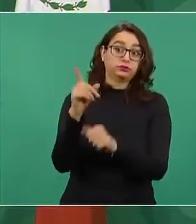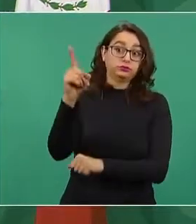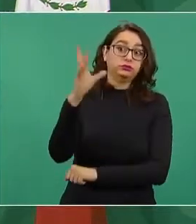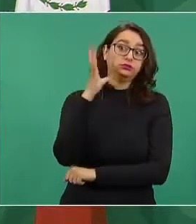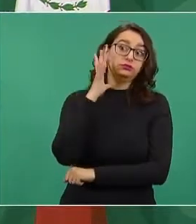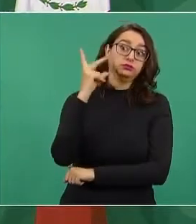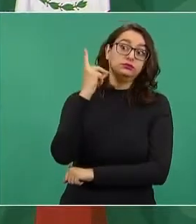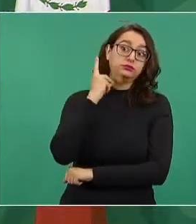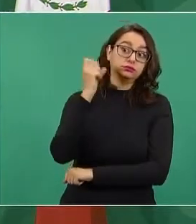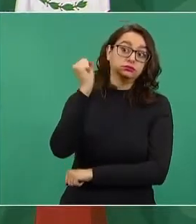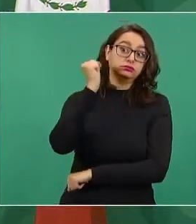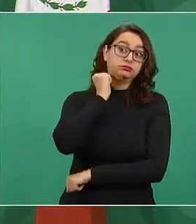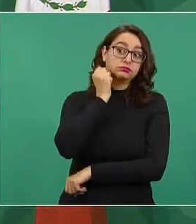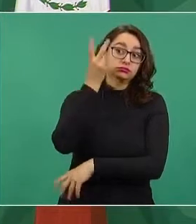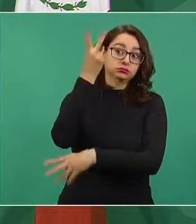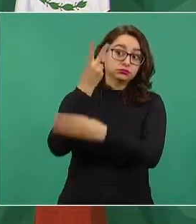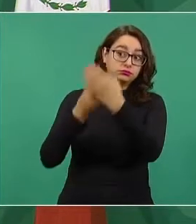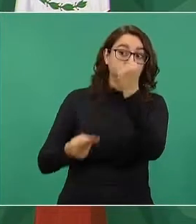la